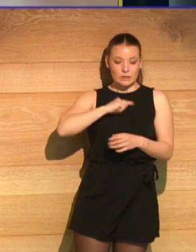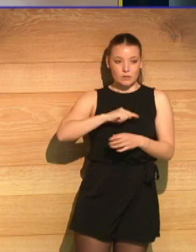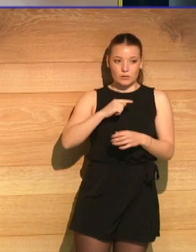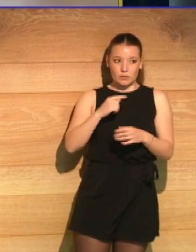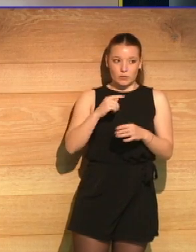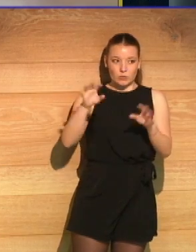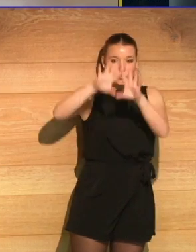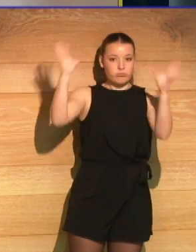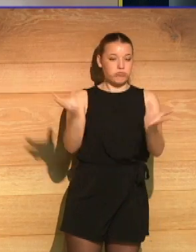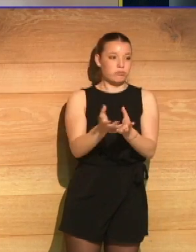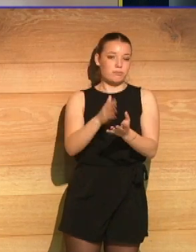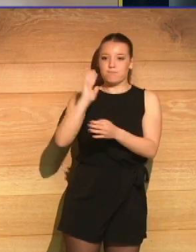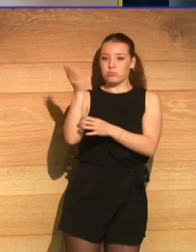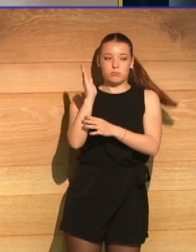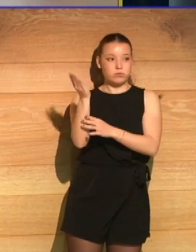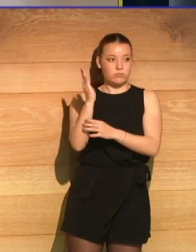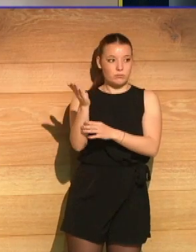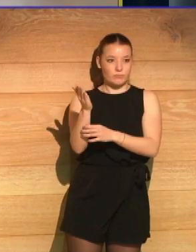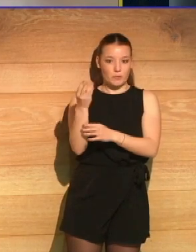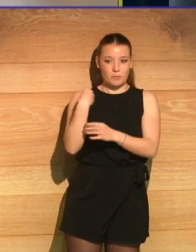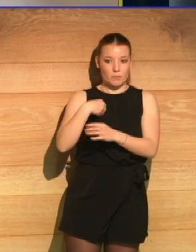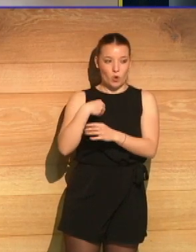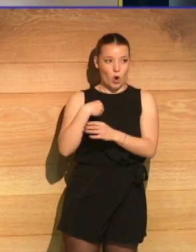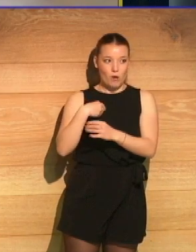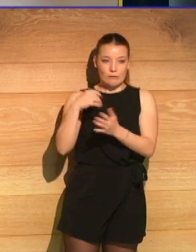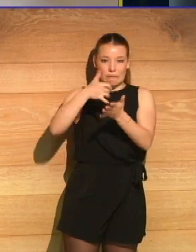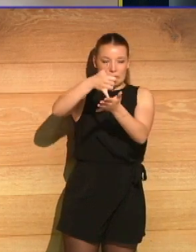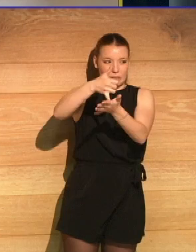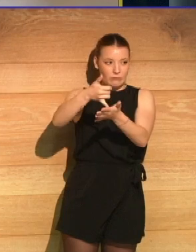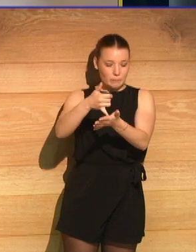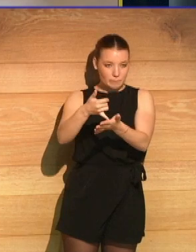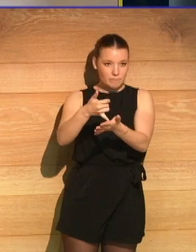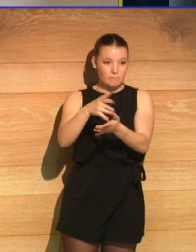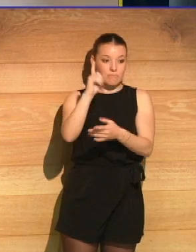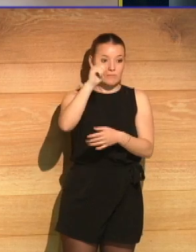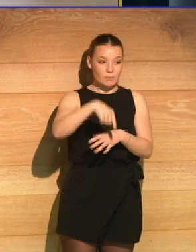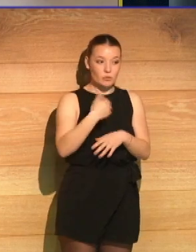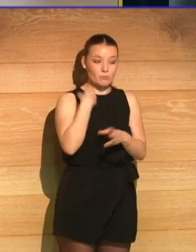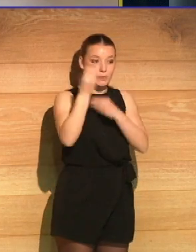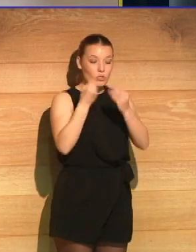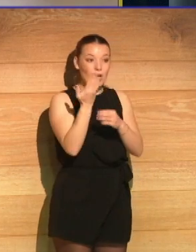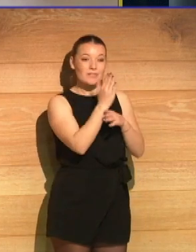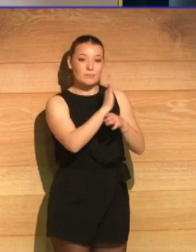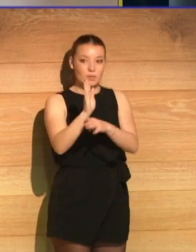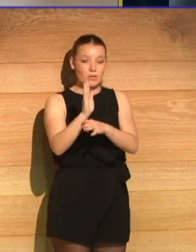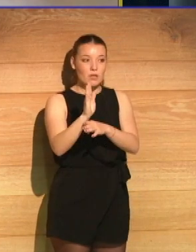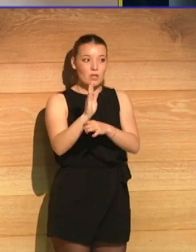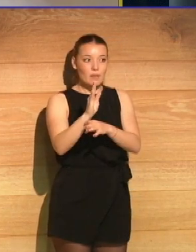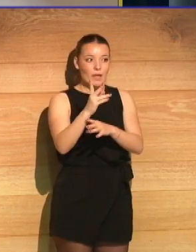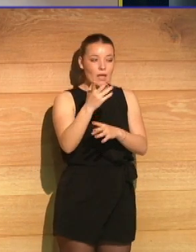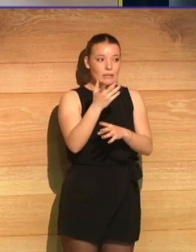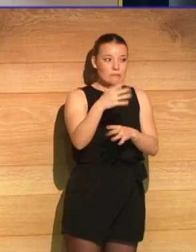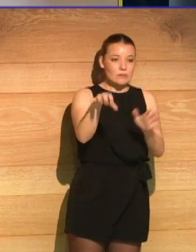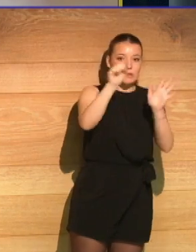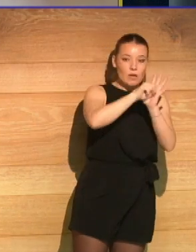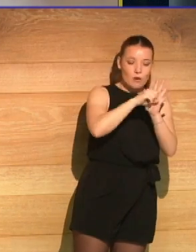sobre el planeta ya no se soporta más. Y también, para mí, una exposición siempre decía que hablaba del trauma y de la empatía. El